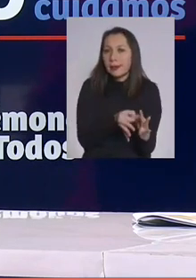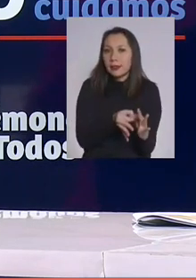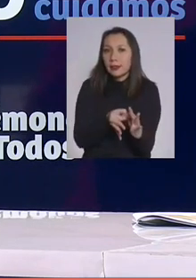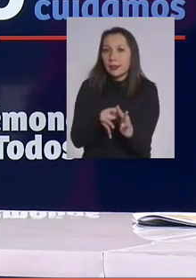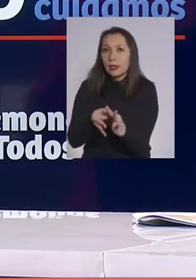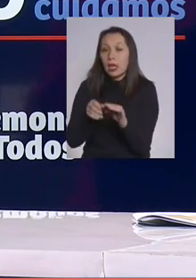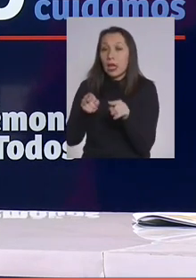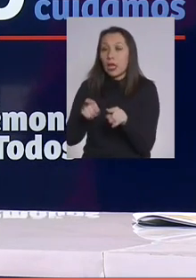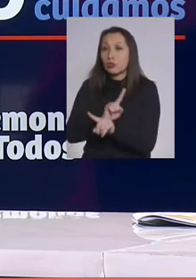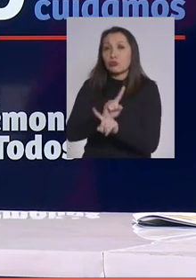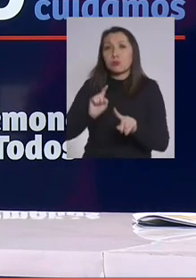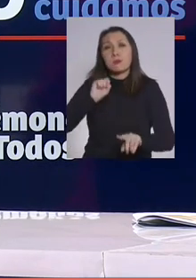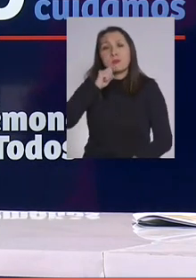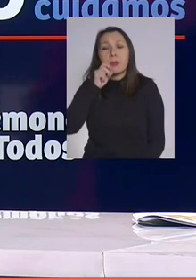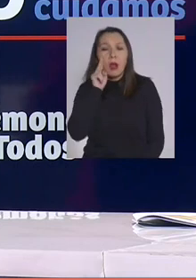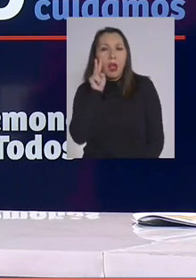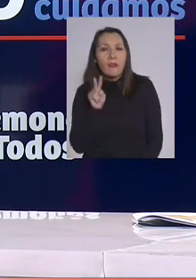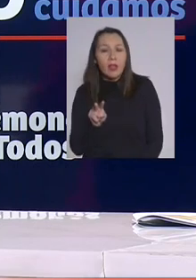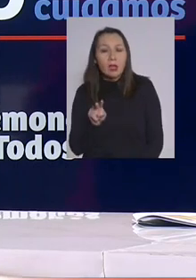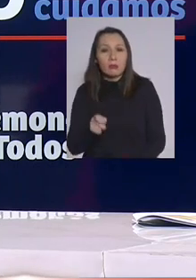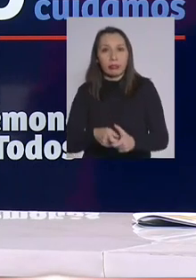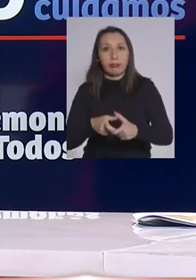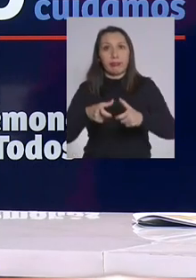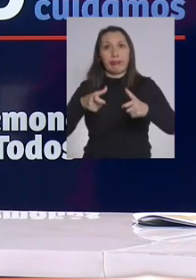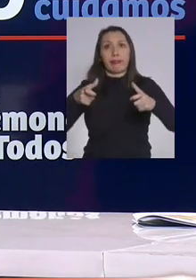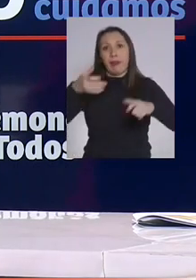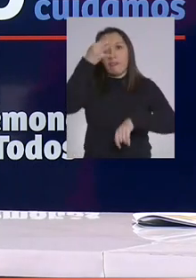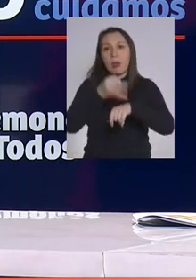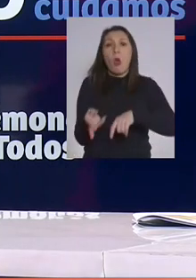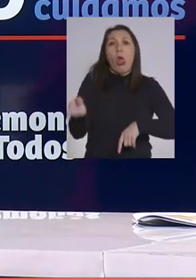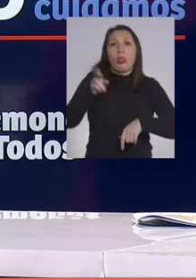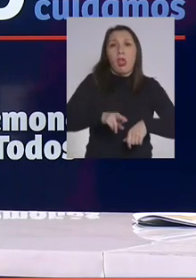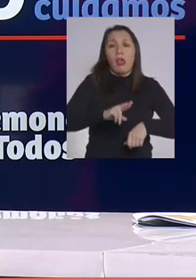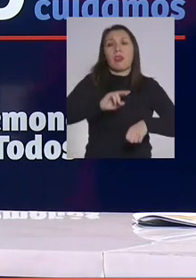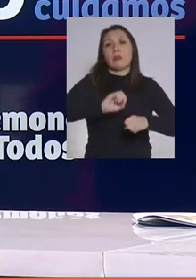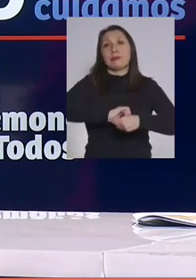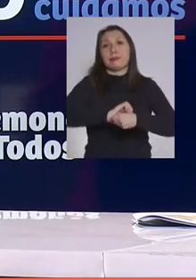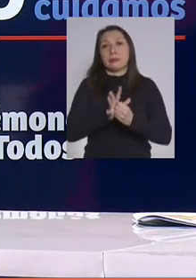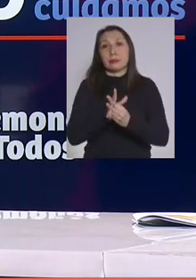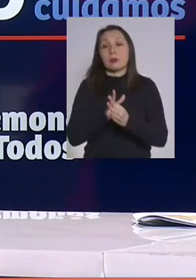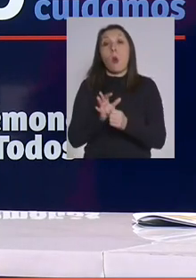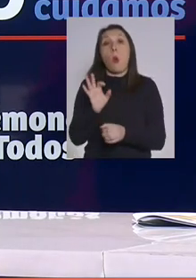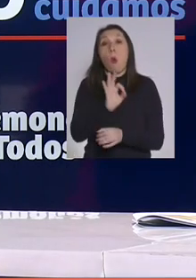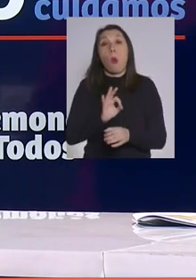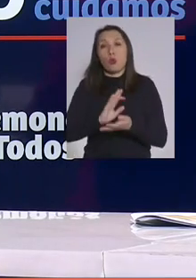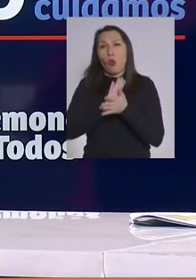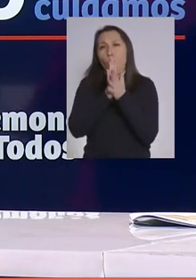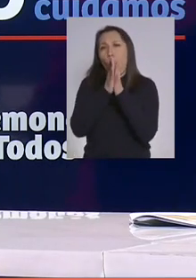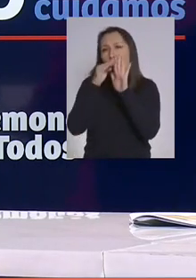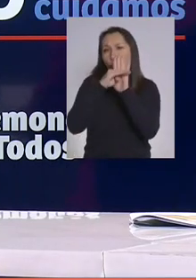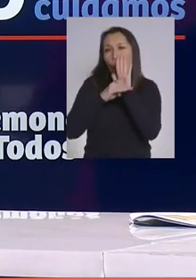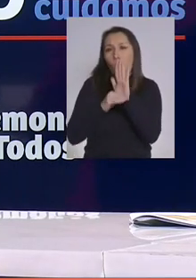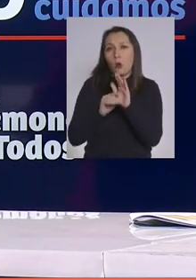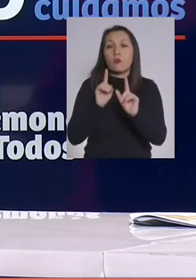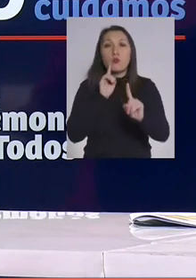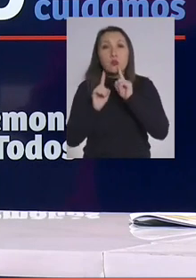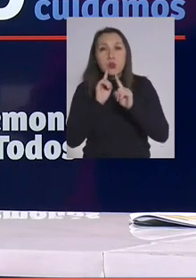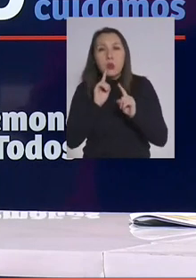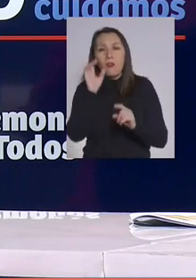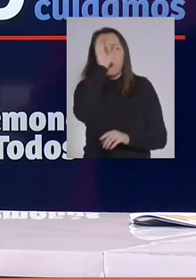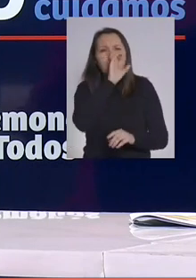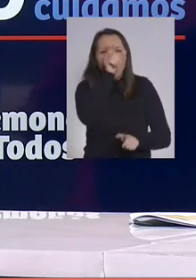esto no signifique un aumento de caso y por acentuar todas las medidas de testeo